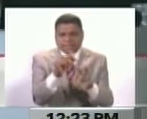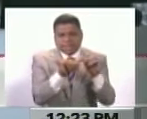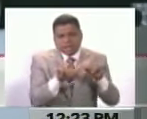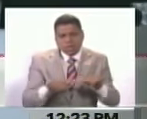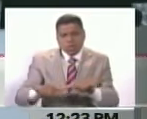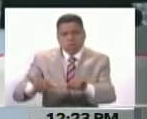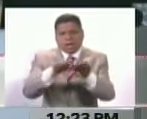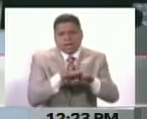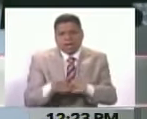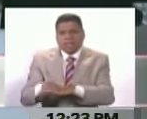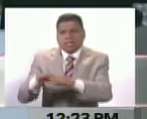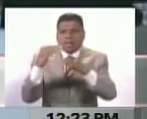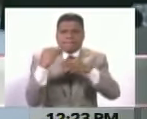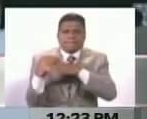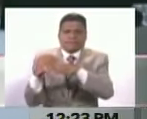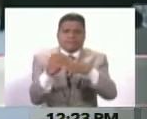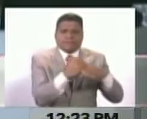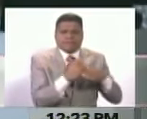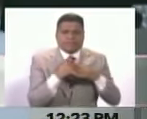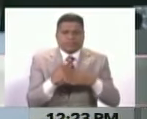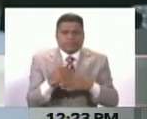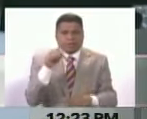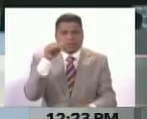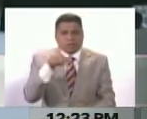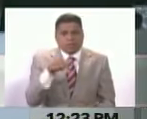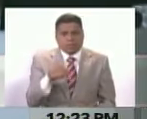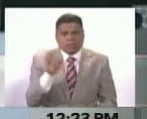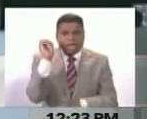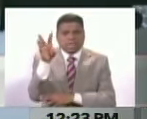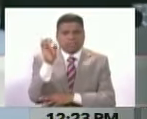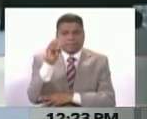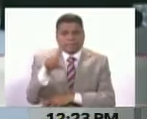países en un foro como es la Asamblea General.